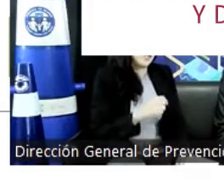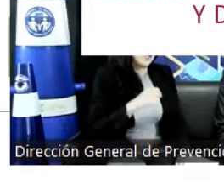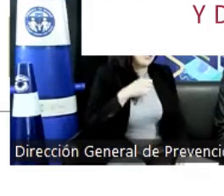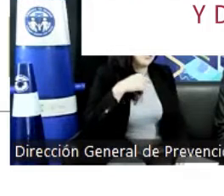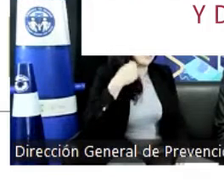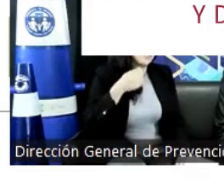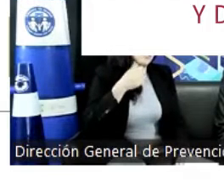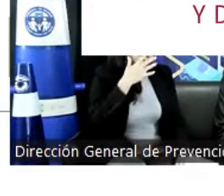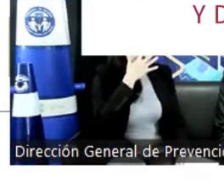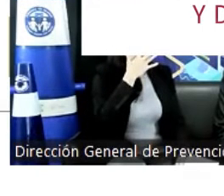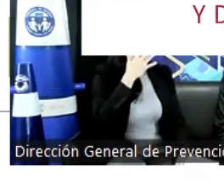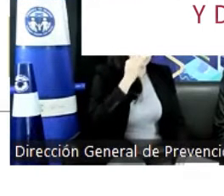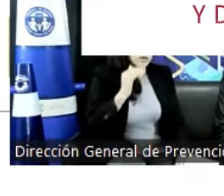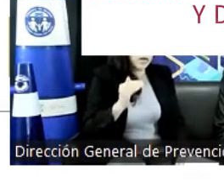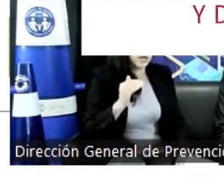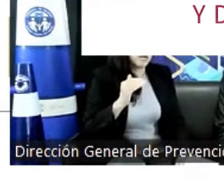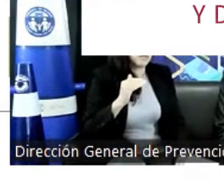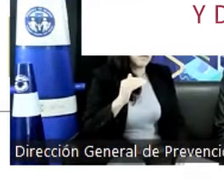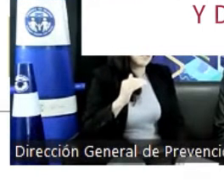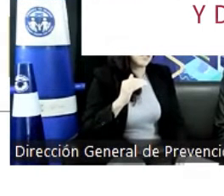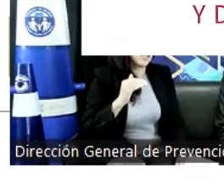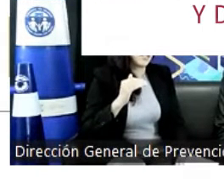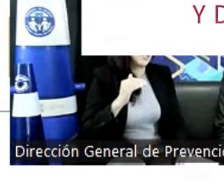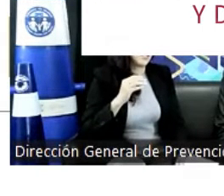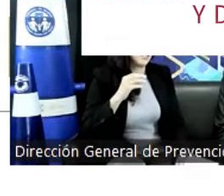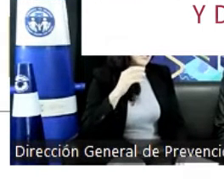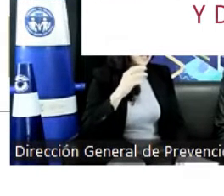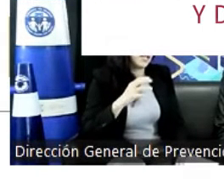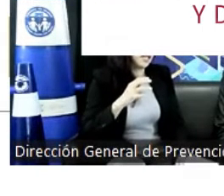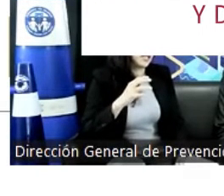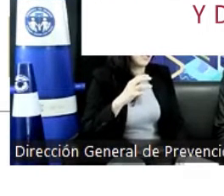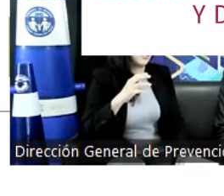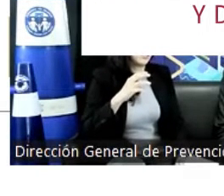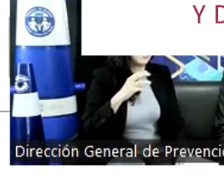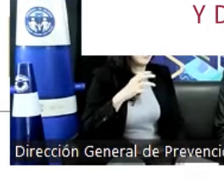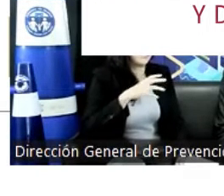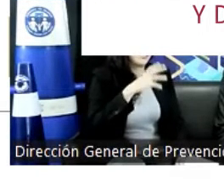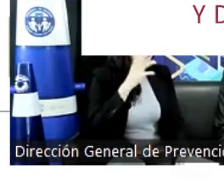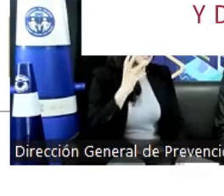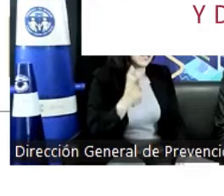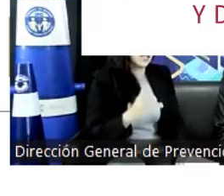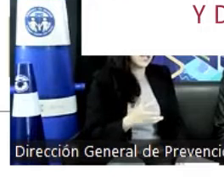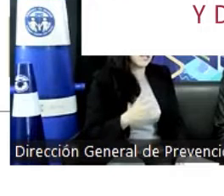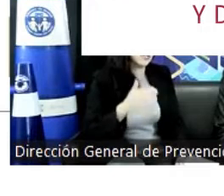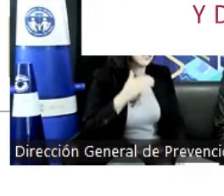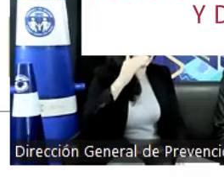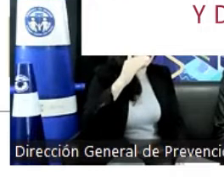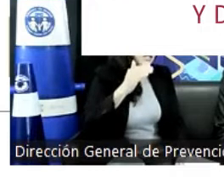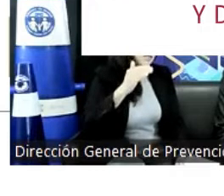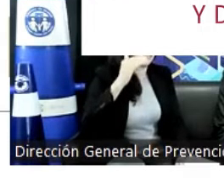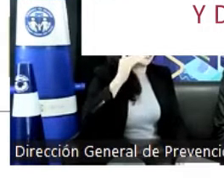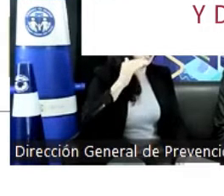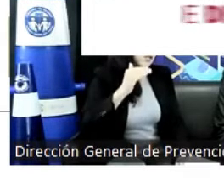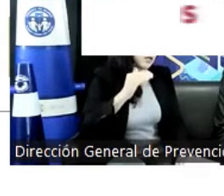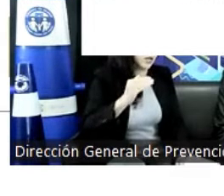va aumentando el consumo en un usuario, vamos a tener que detectar y que hay diferentes estrategias entonces de lo que